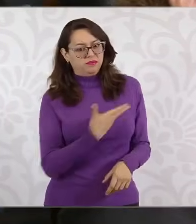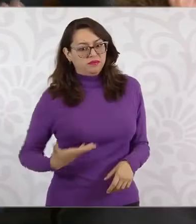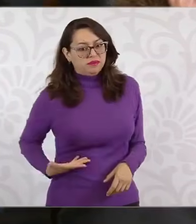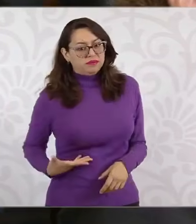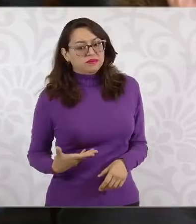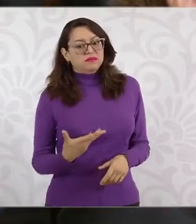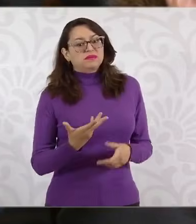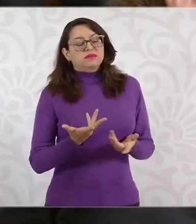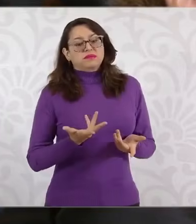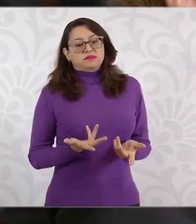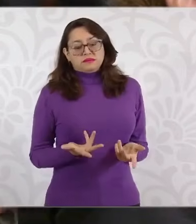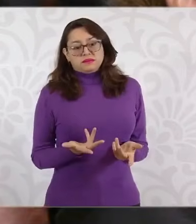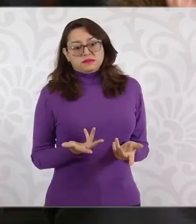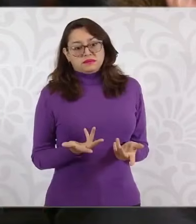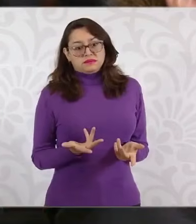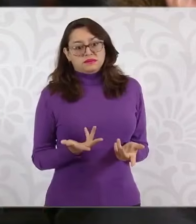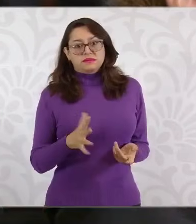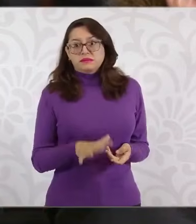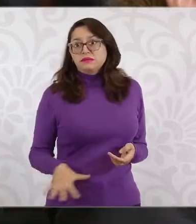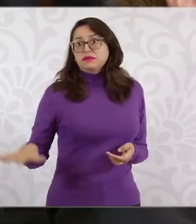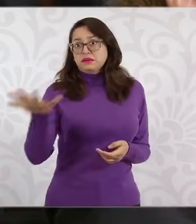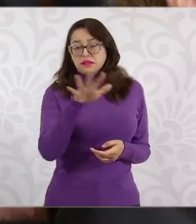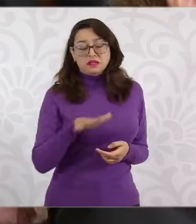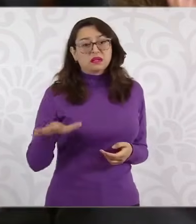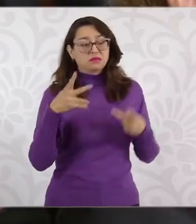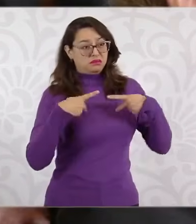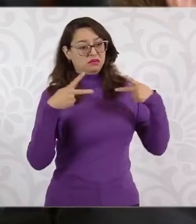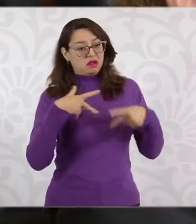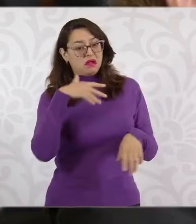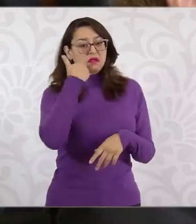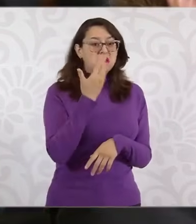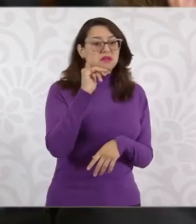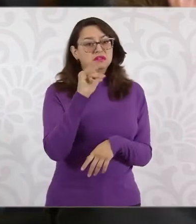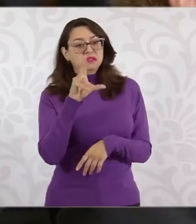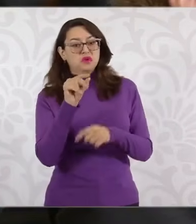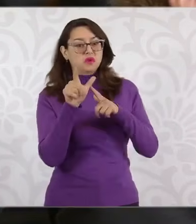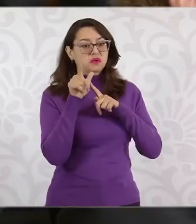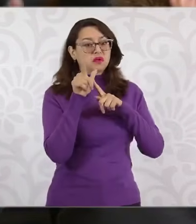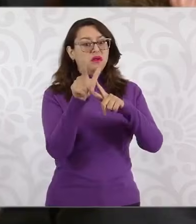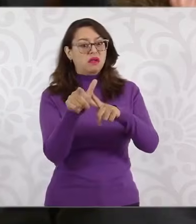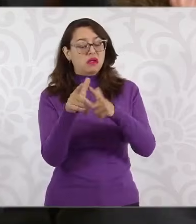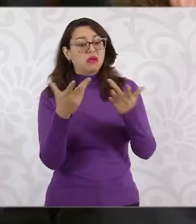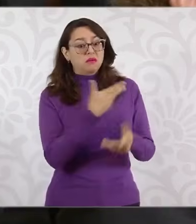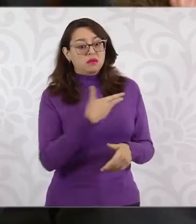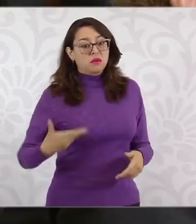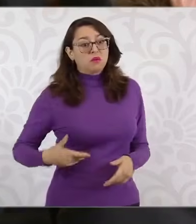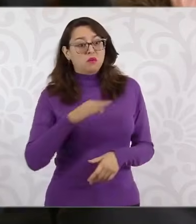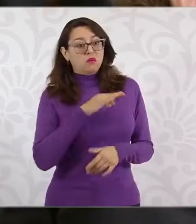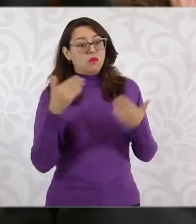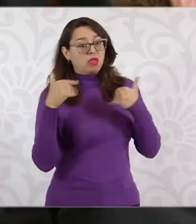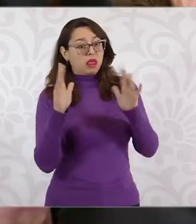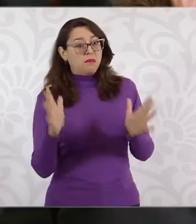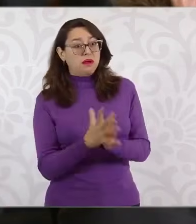en caso de que la decisión ciudadana sea someterlo a revocación, se le permita hablar y participar. Entonces sería como